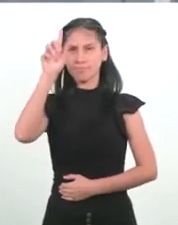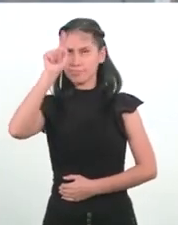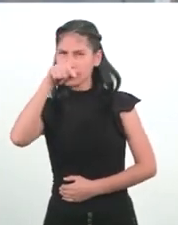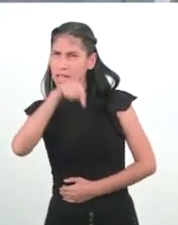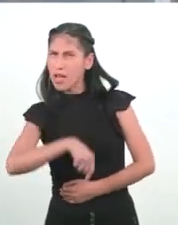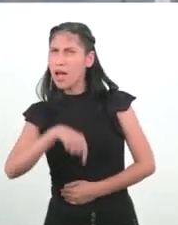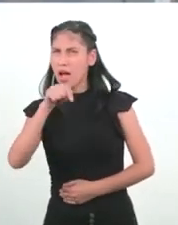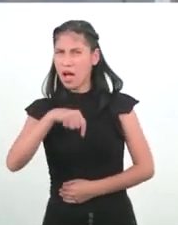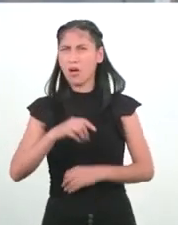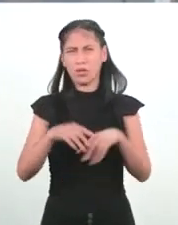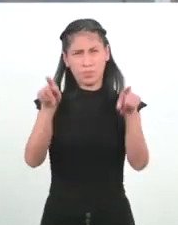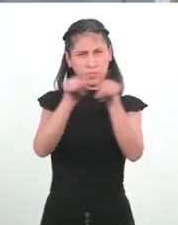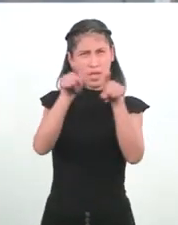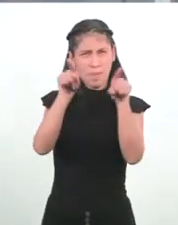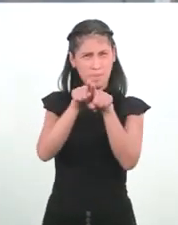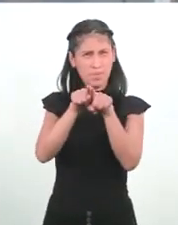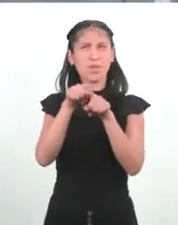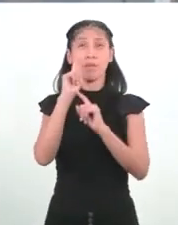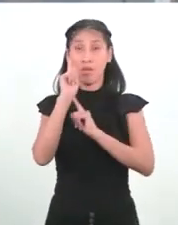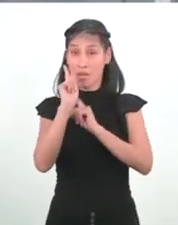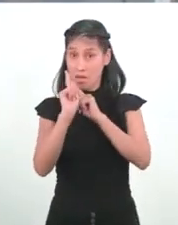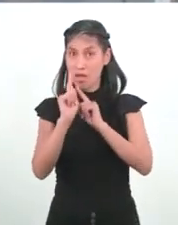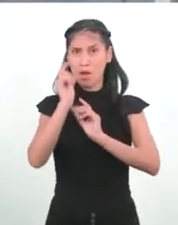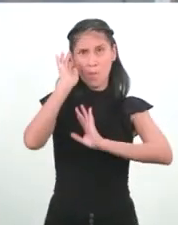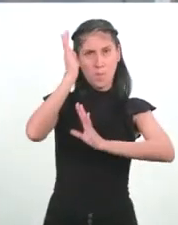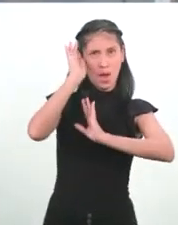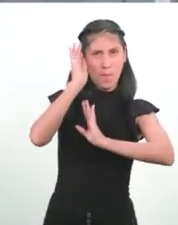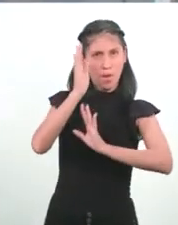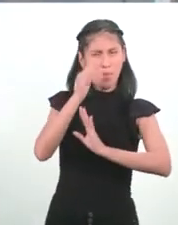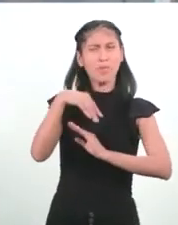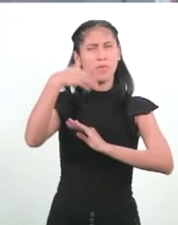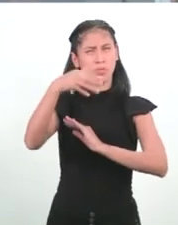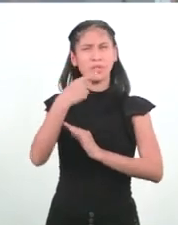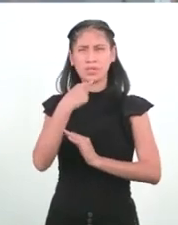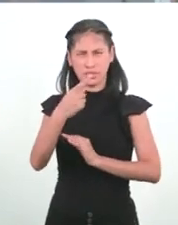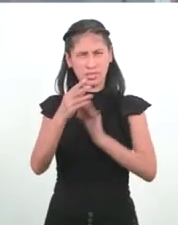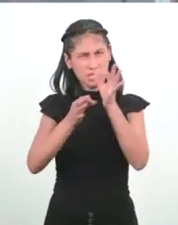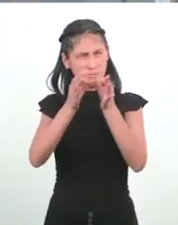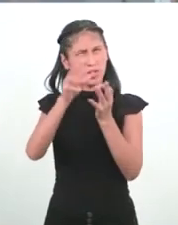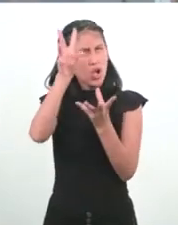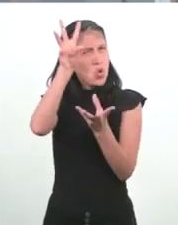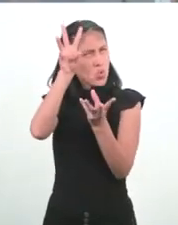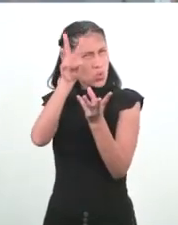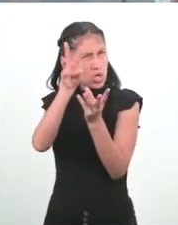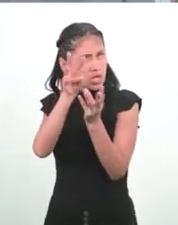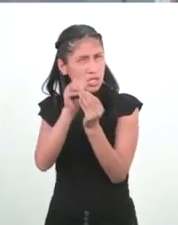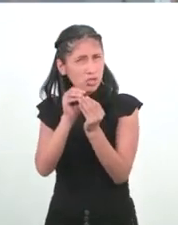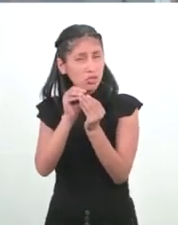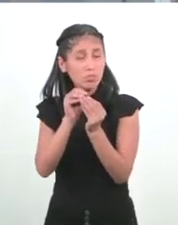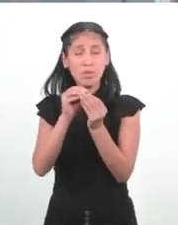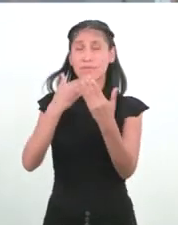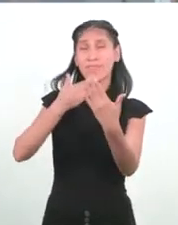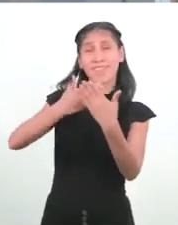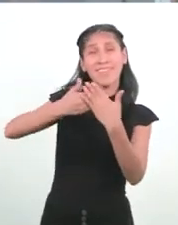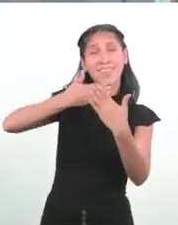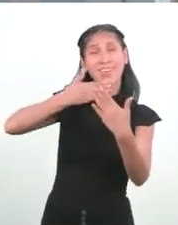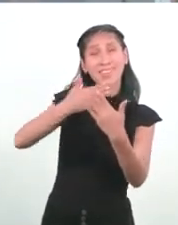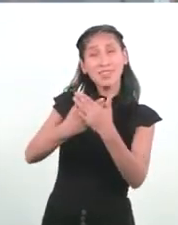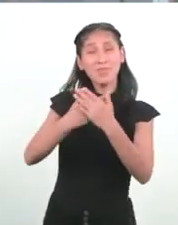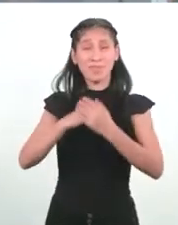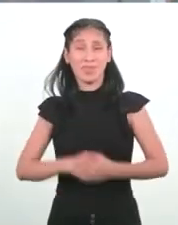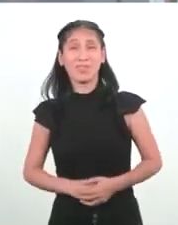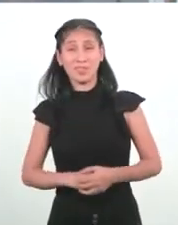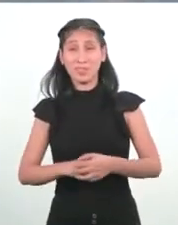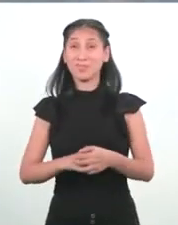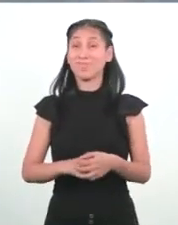puede proponerse un resumen de las principales cuestiones que han surgido y la expresión de fórmulas de agradecimiento por parte del entrevistado y